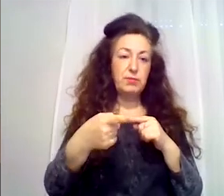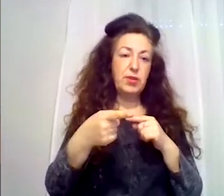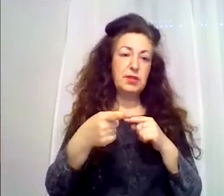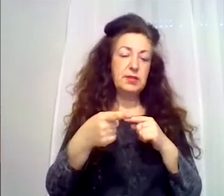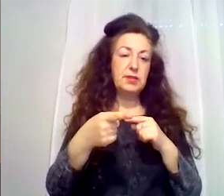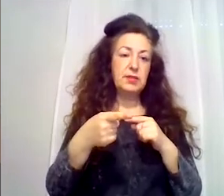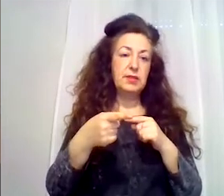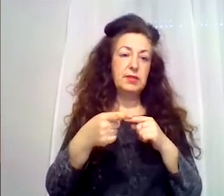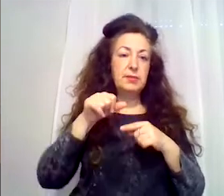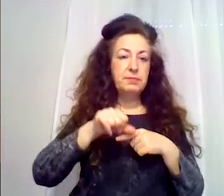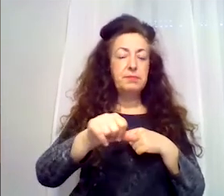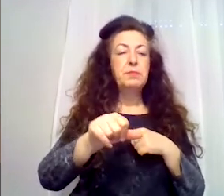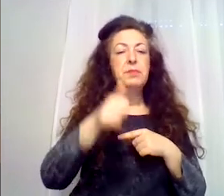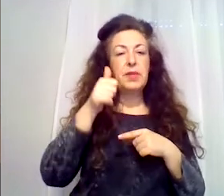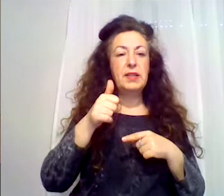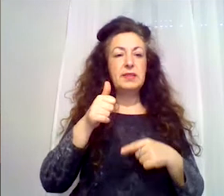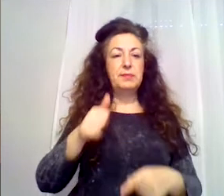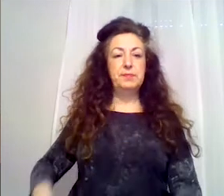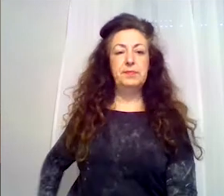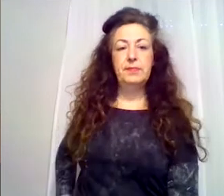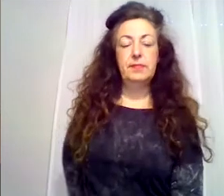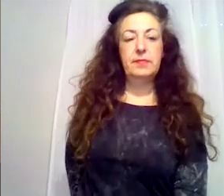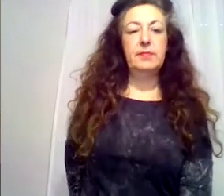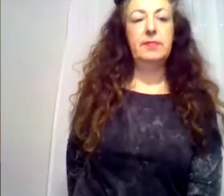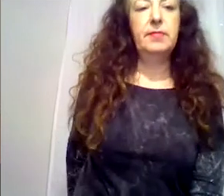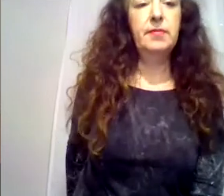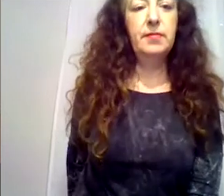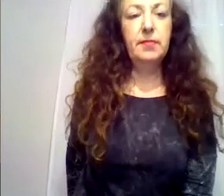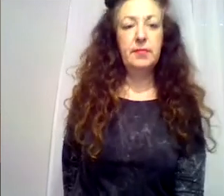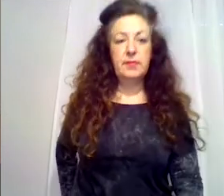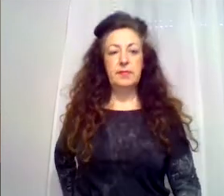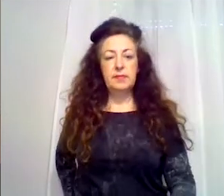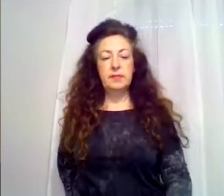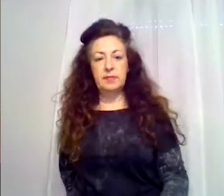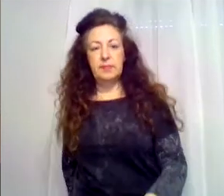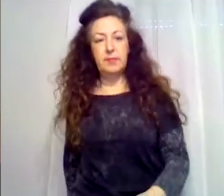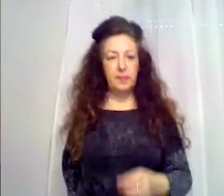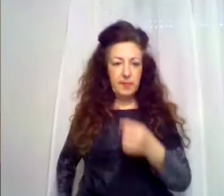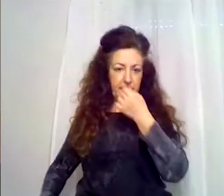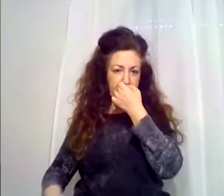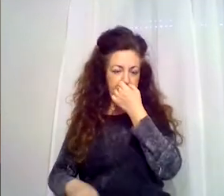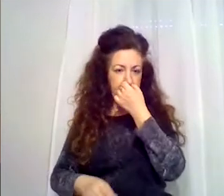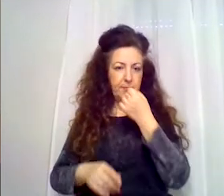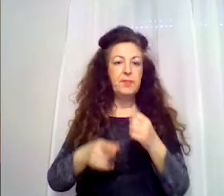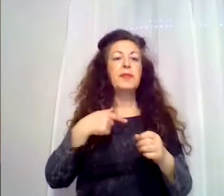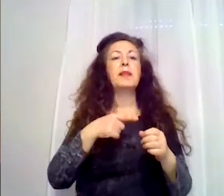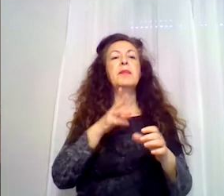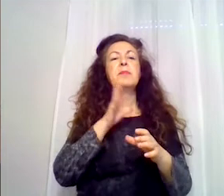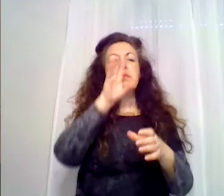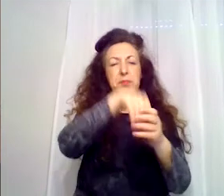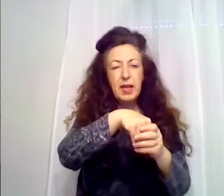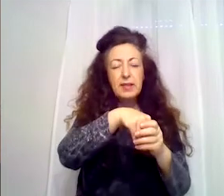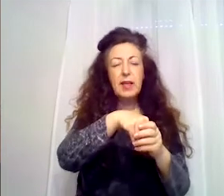los convertí en protagonistas de una historia que, como digo, me ha servido para adentrarme un poco